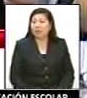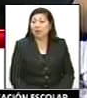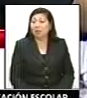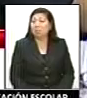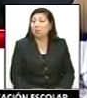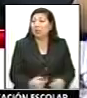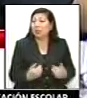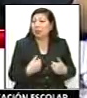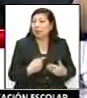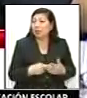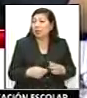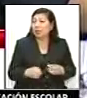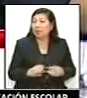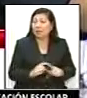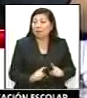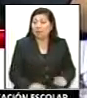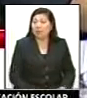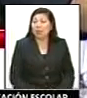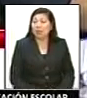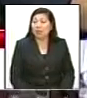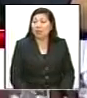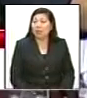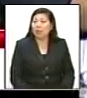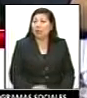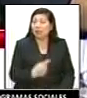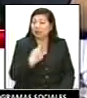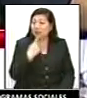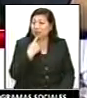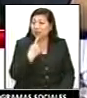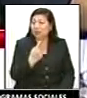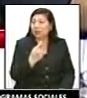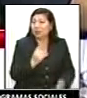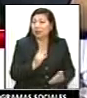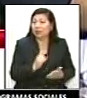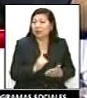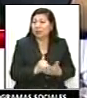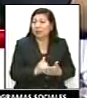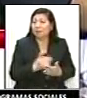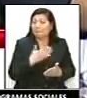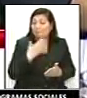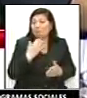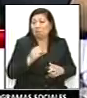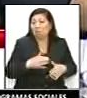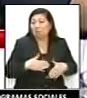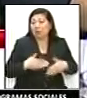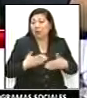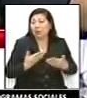van a tener que hacer, pero mi invocación es que lo hagan lo mejor posible